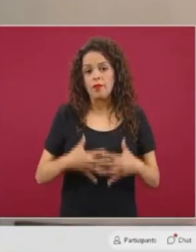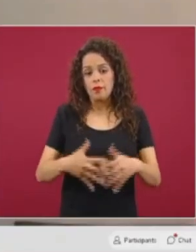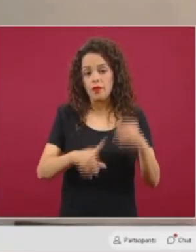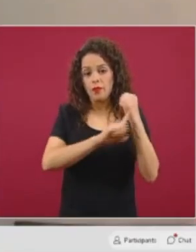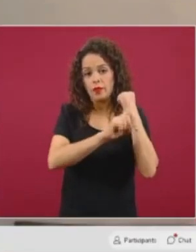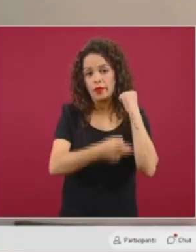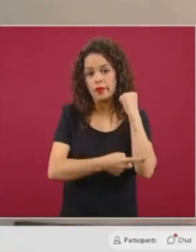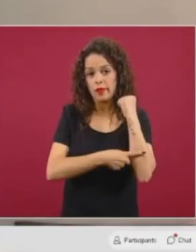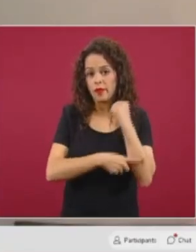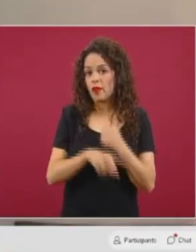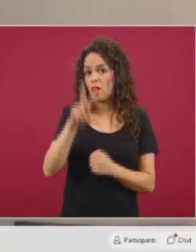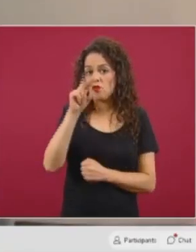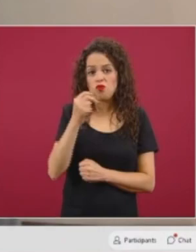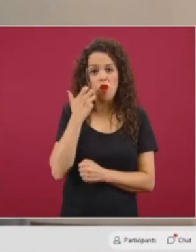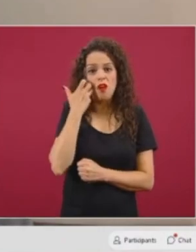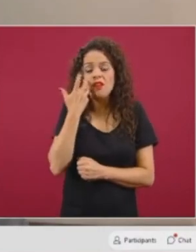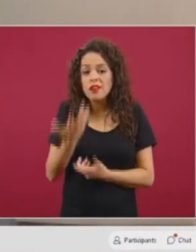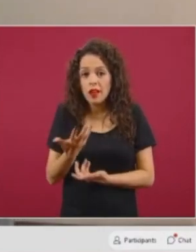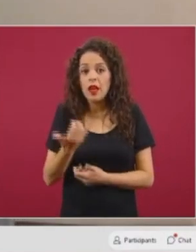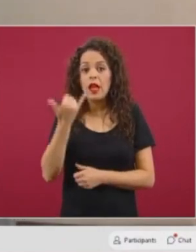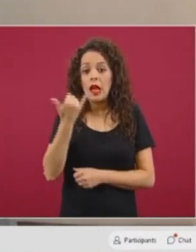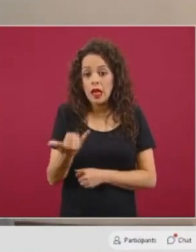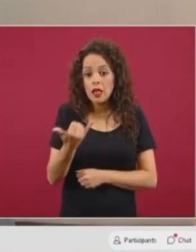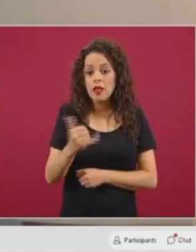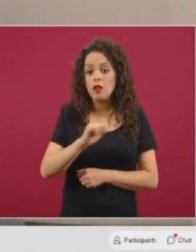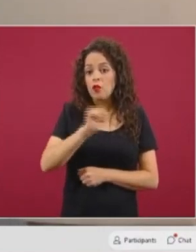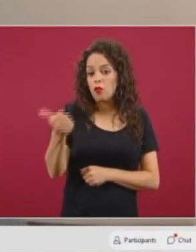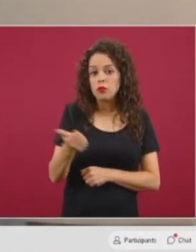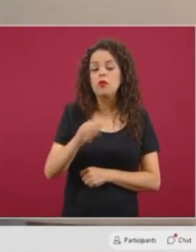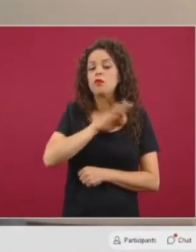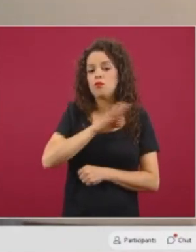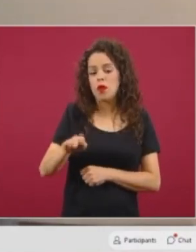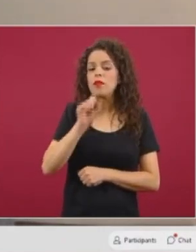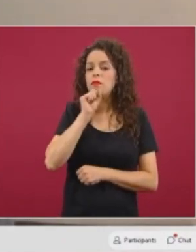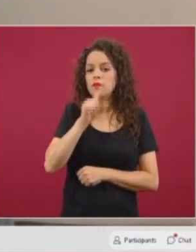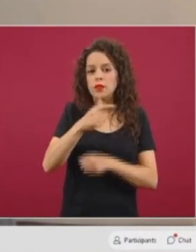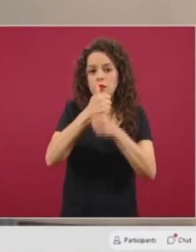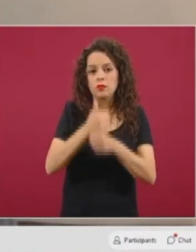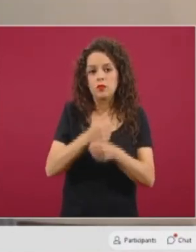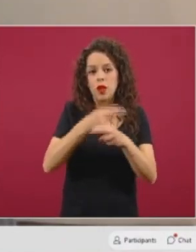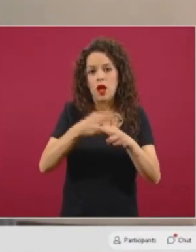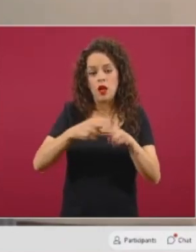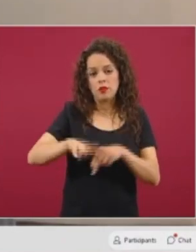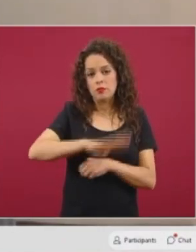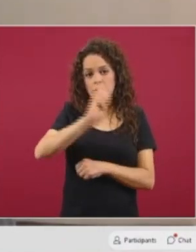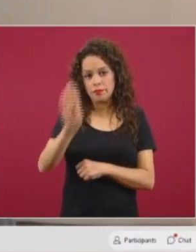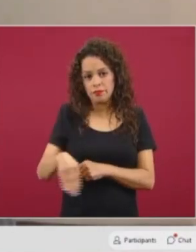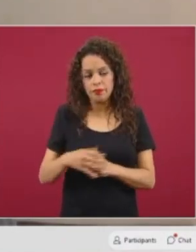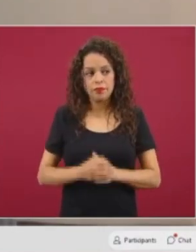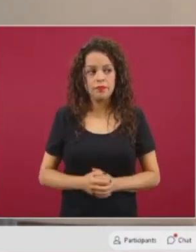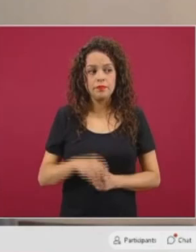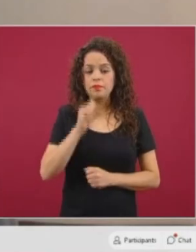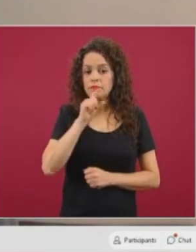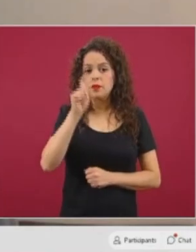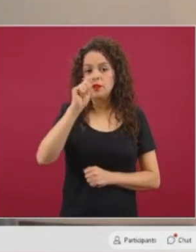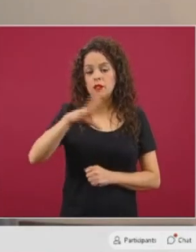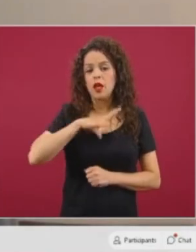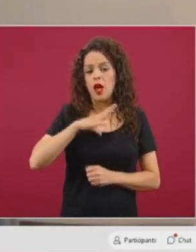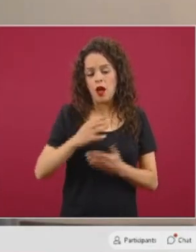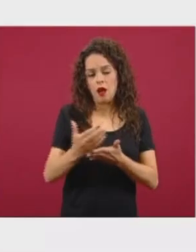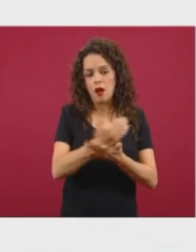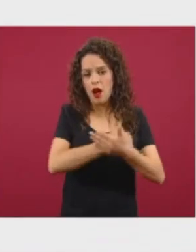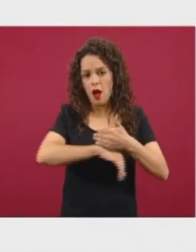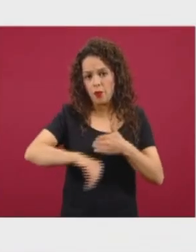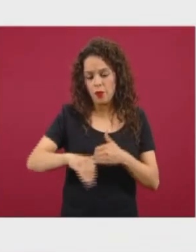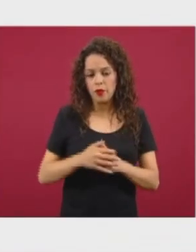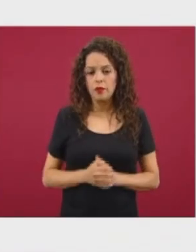inseguros, y lesiones que incluso pueden llegar hasta la muerte. La que sigue, por favor. La violencia contra las